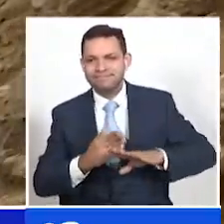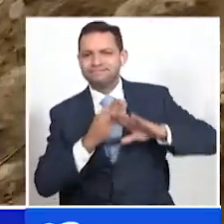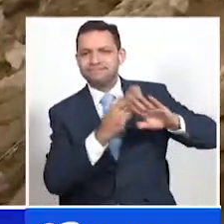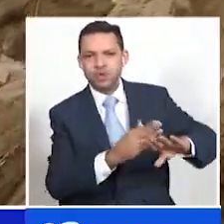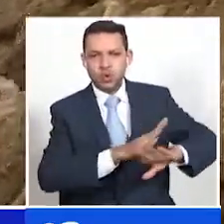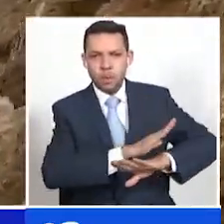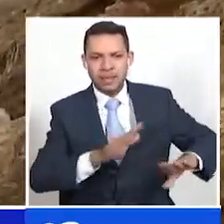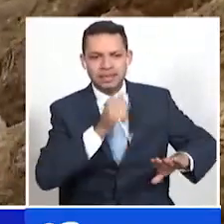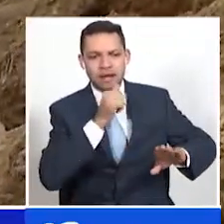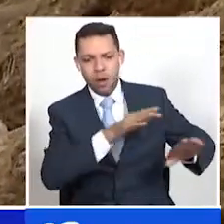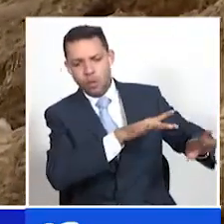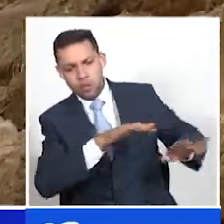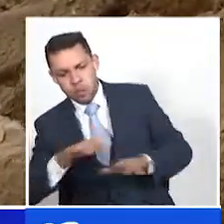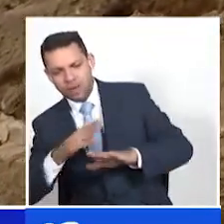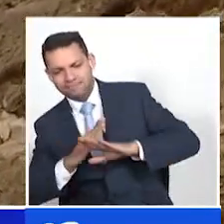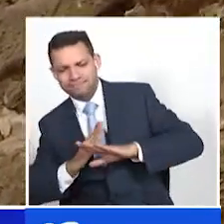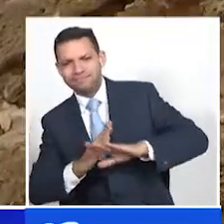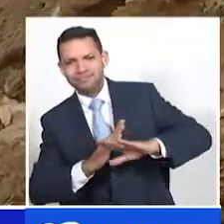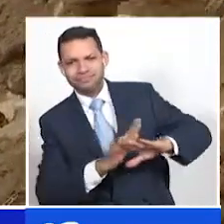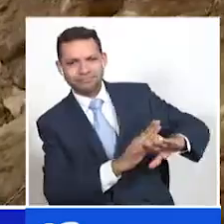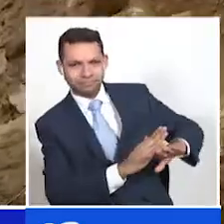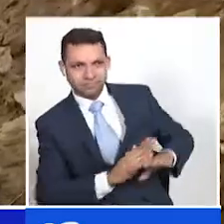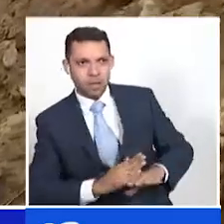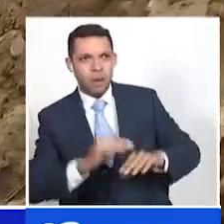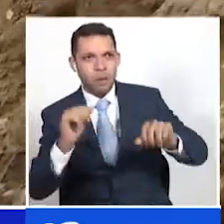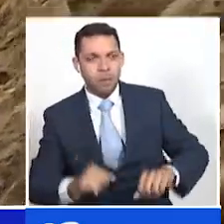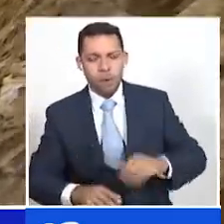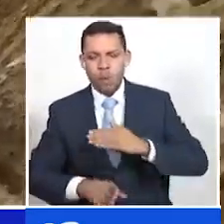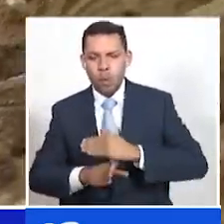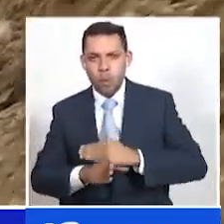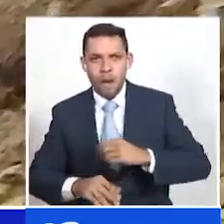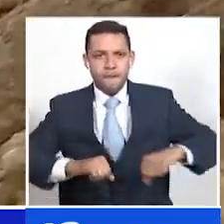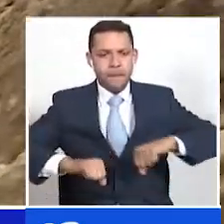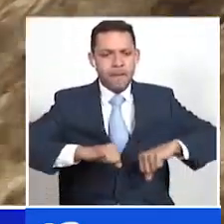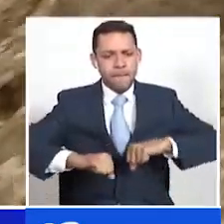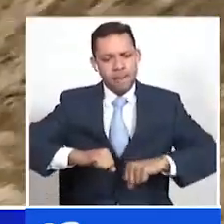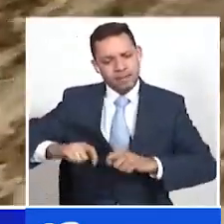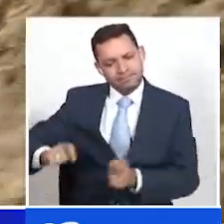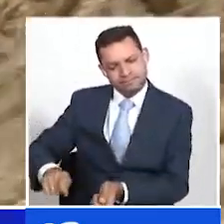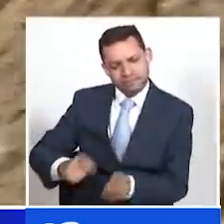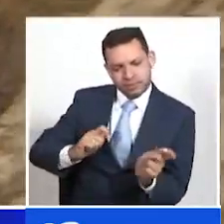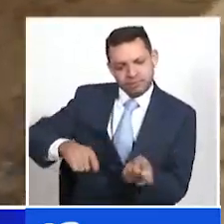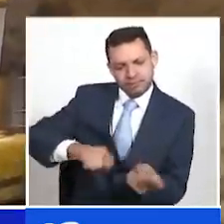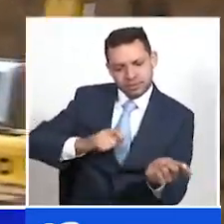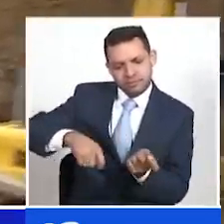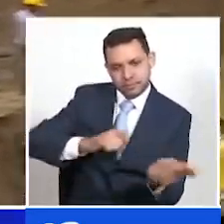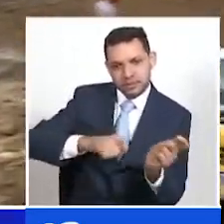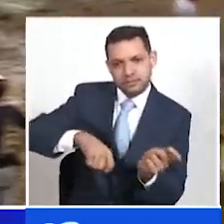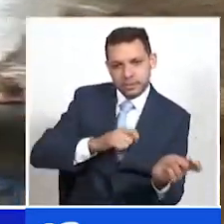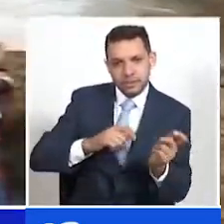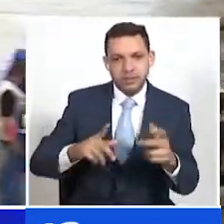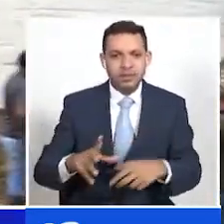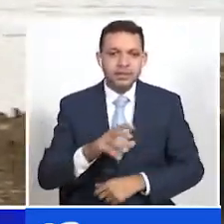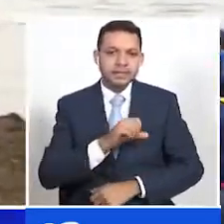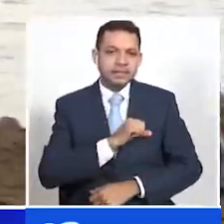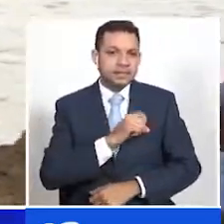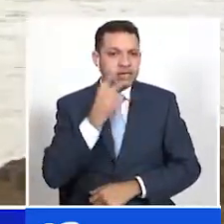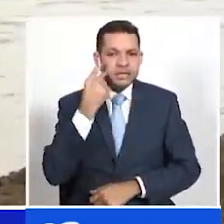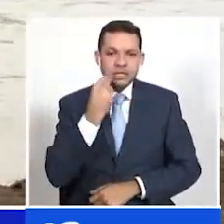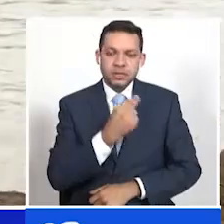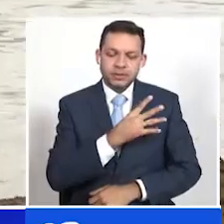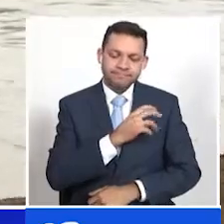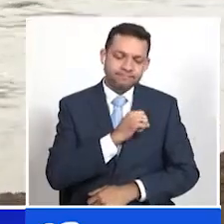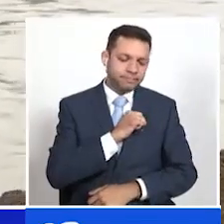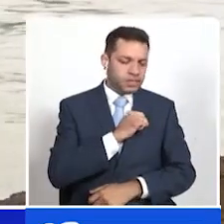mina y obviamente se pueda comenzar el proceso de extracción. Uno aquí encuentra historias,